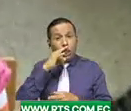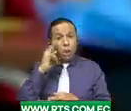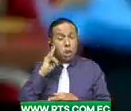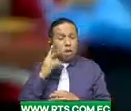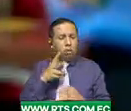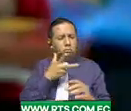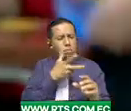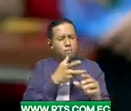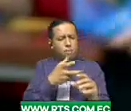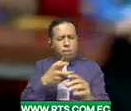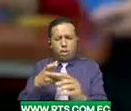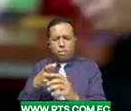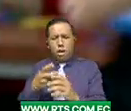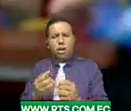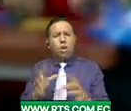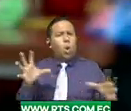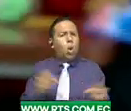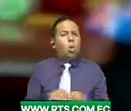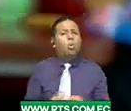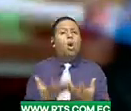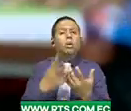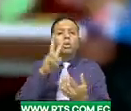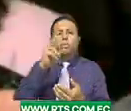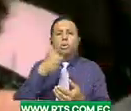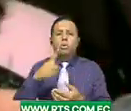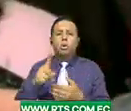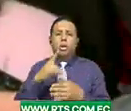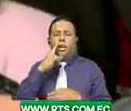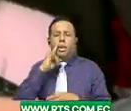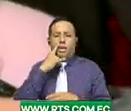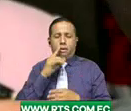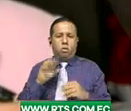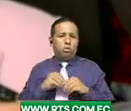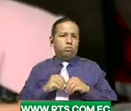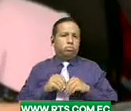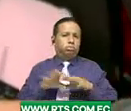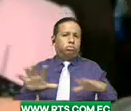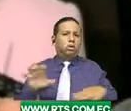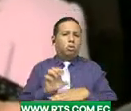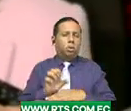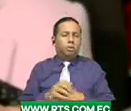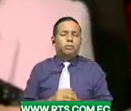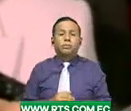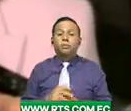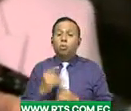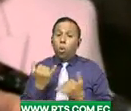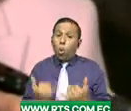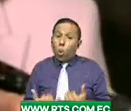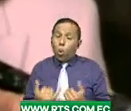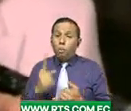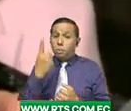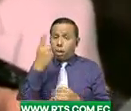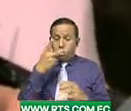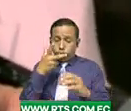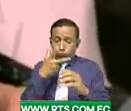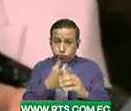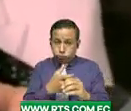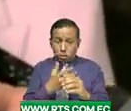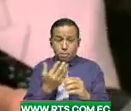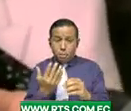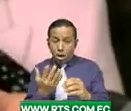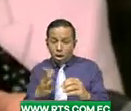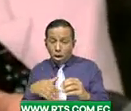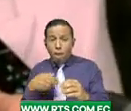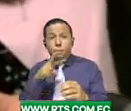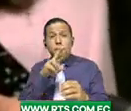aproximadamente 2 millones de niños a escala nacional. El día de hoy, por ejemplo, reciben la primera dosis, en 28 días reciben su